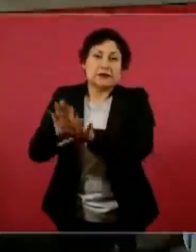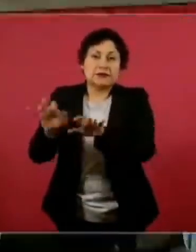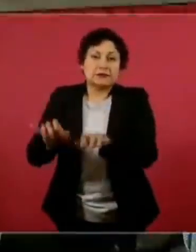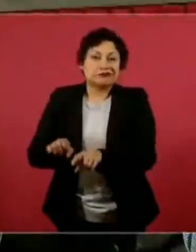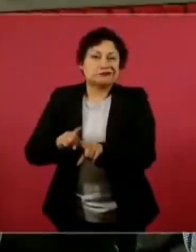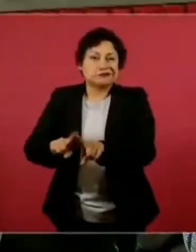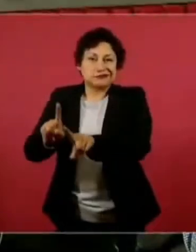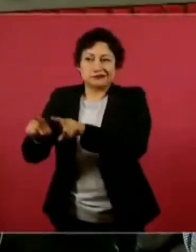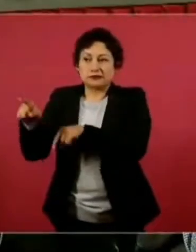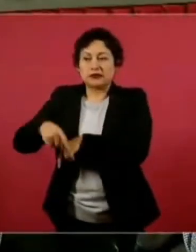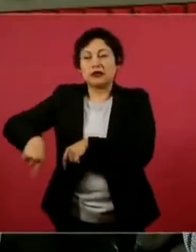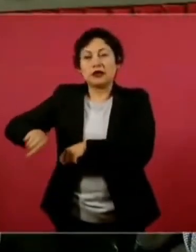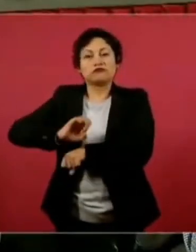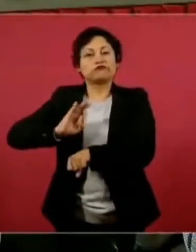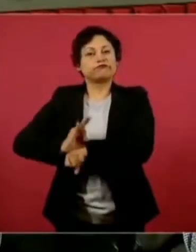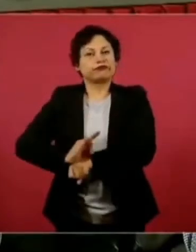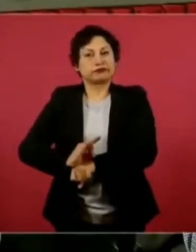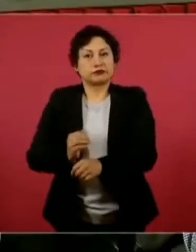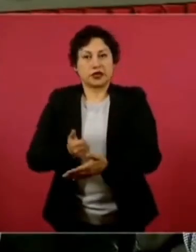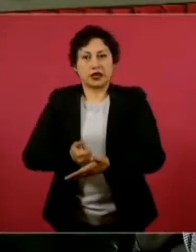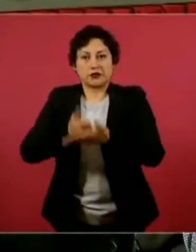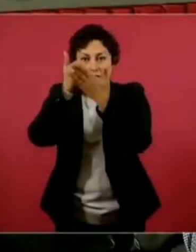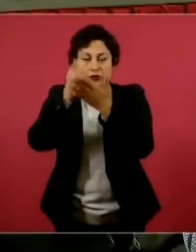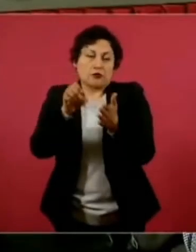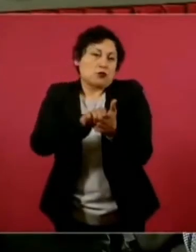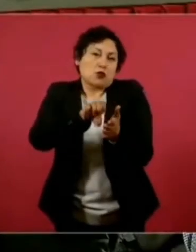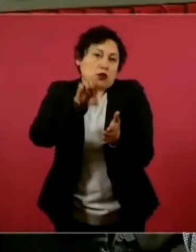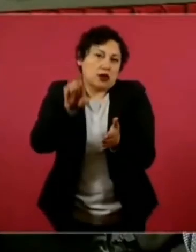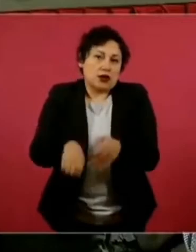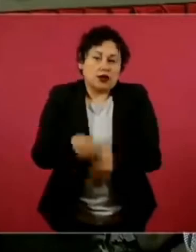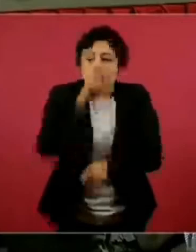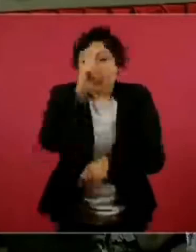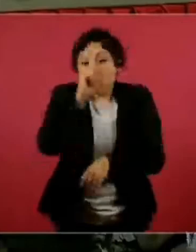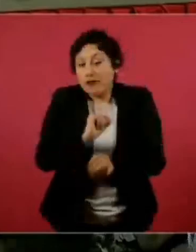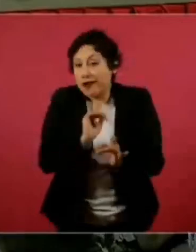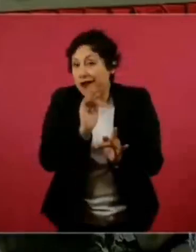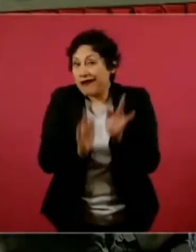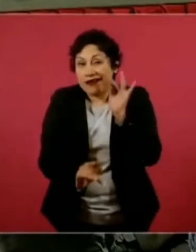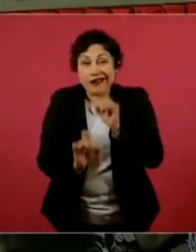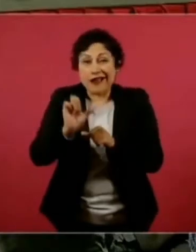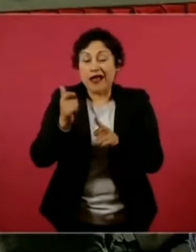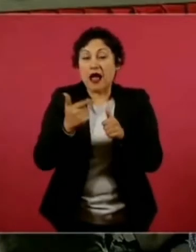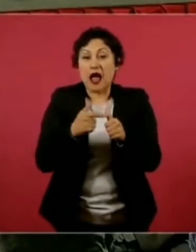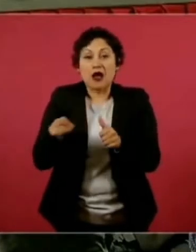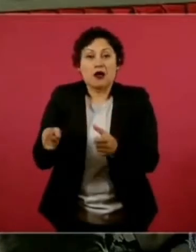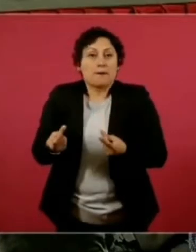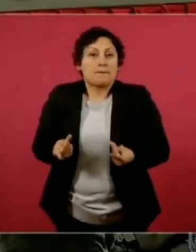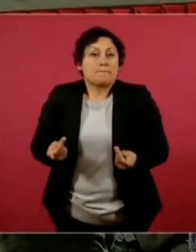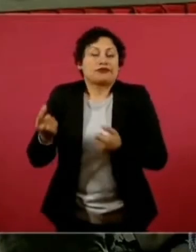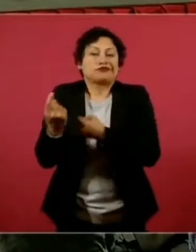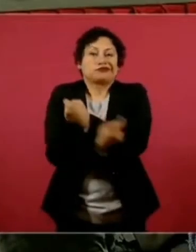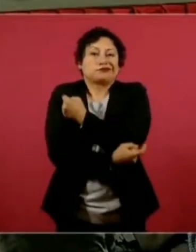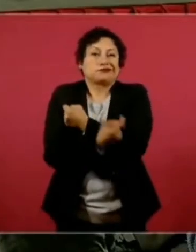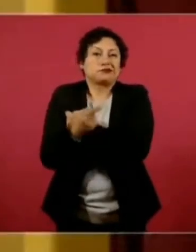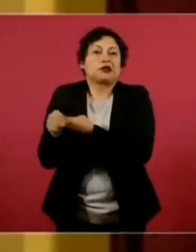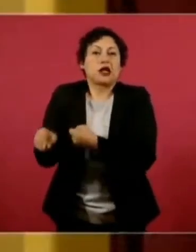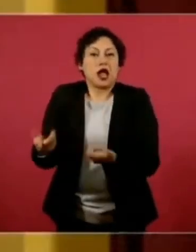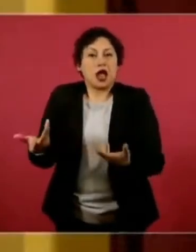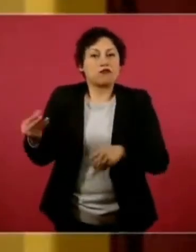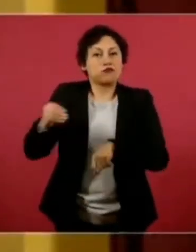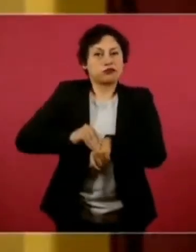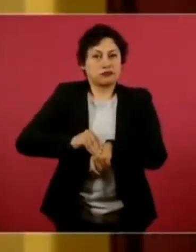proteger nuestras líneas. En caso de una falla, tienen la manera de una manera muy ágil, ¿va? De poder